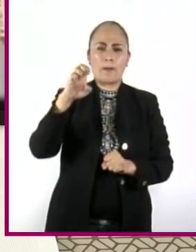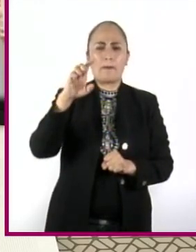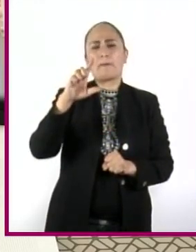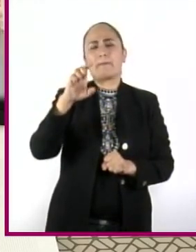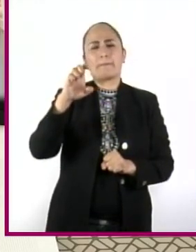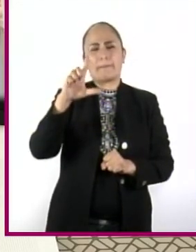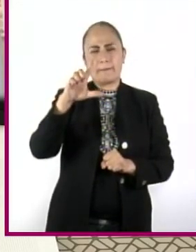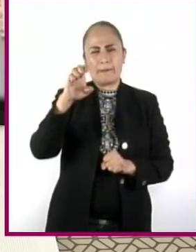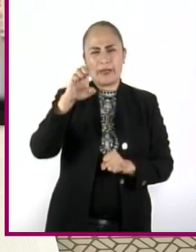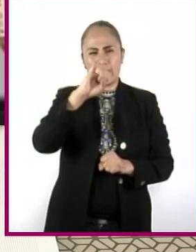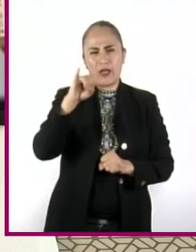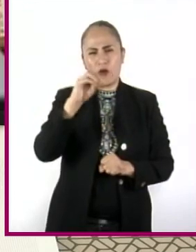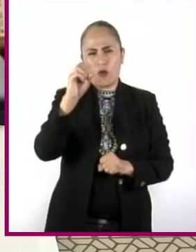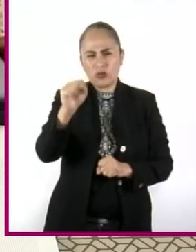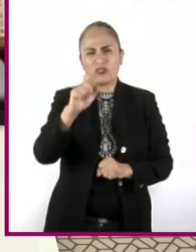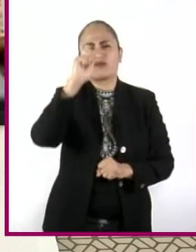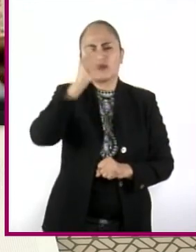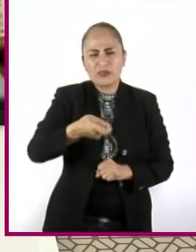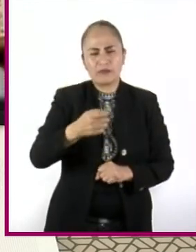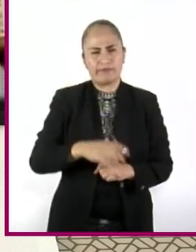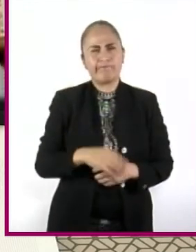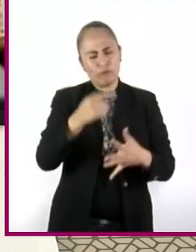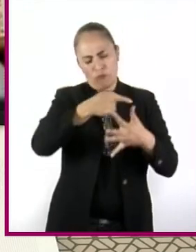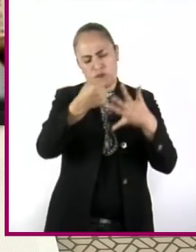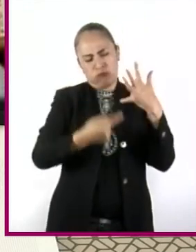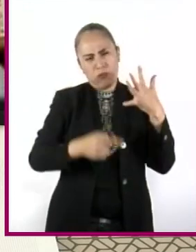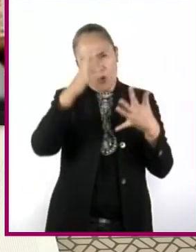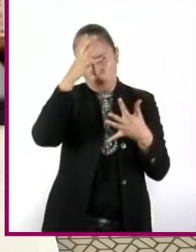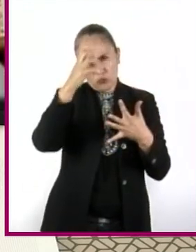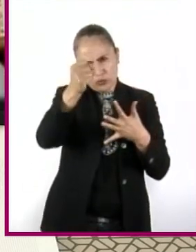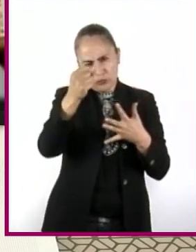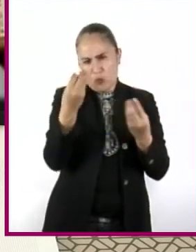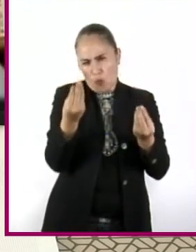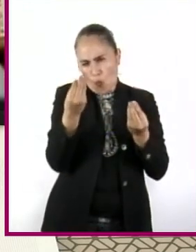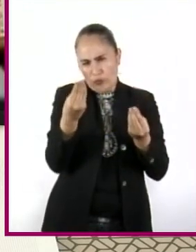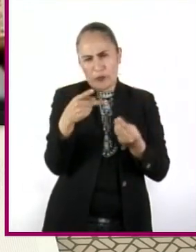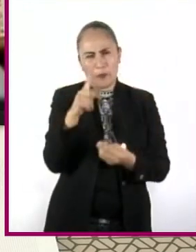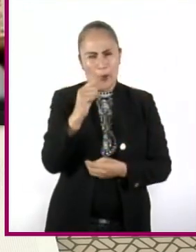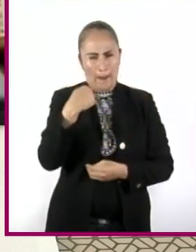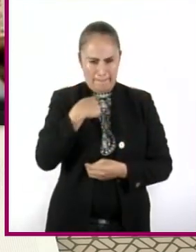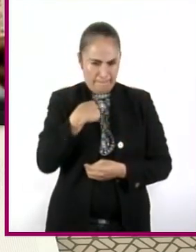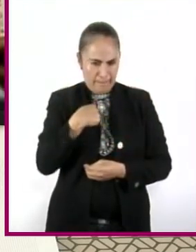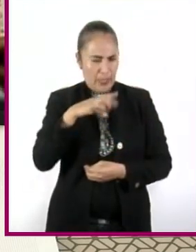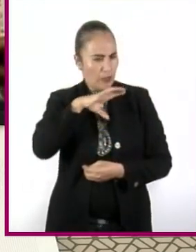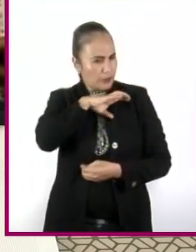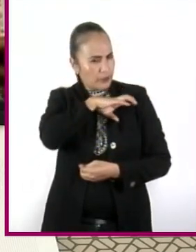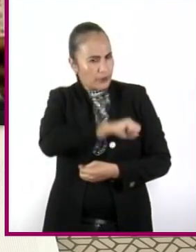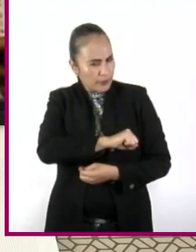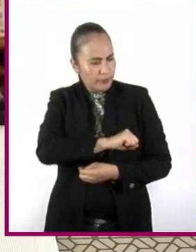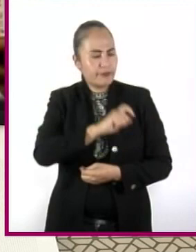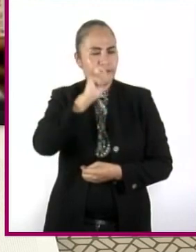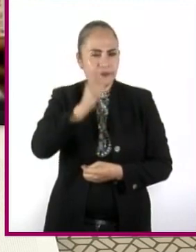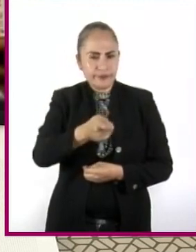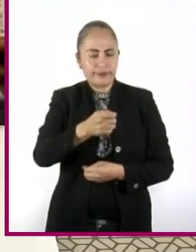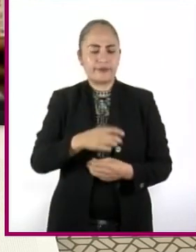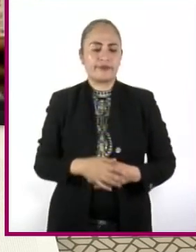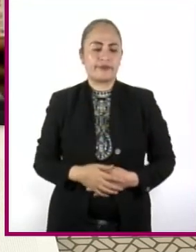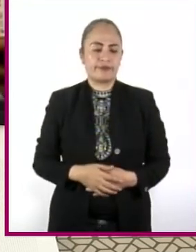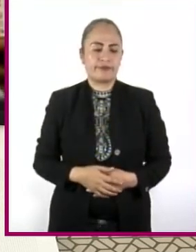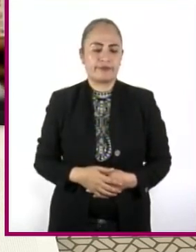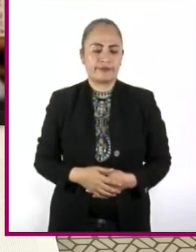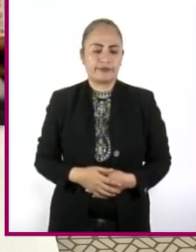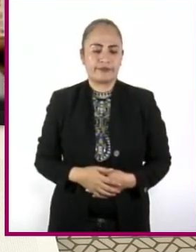mi favorita es tal vez decir que consiste en